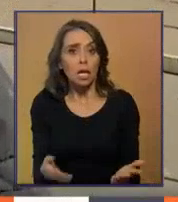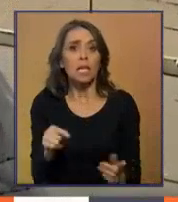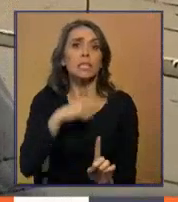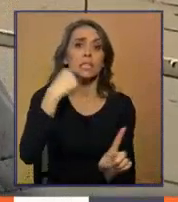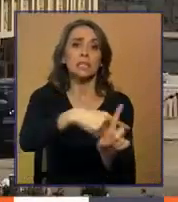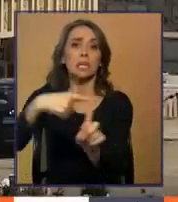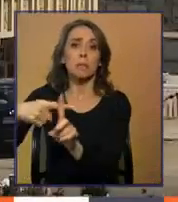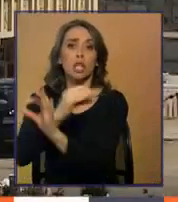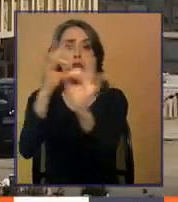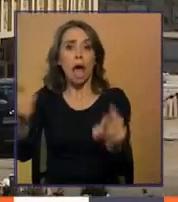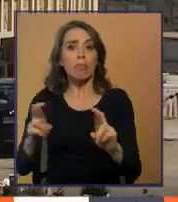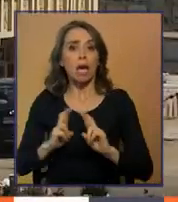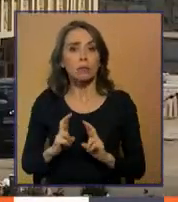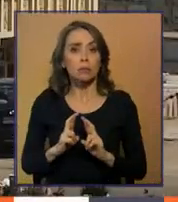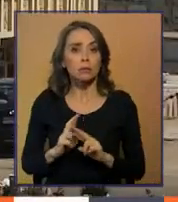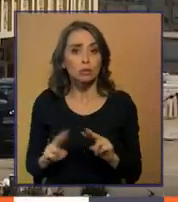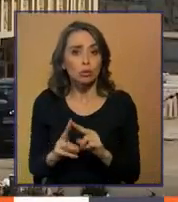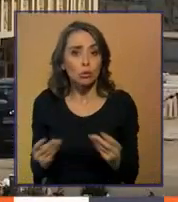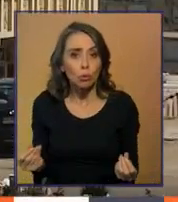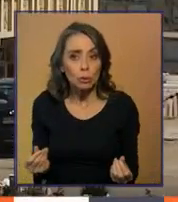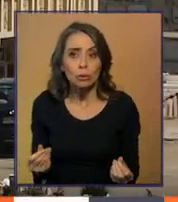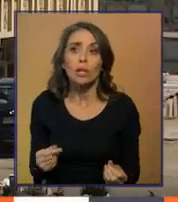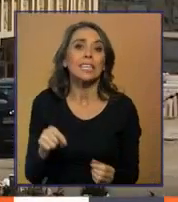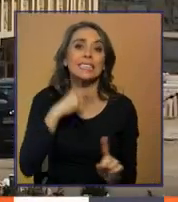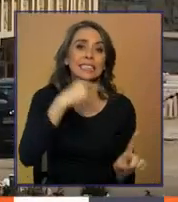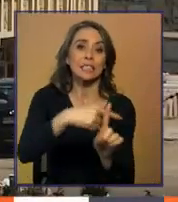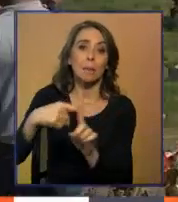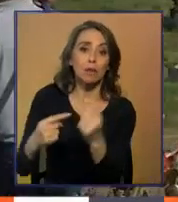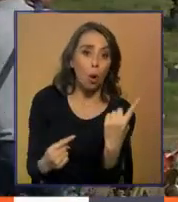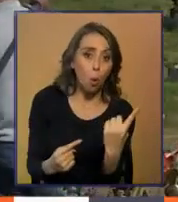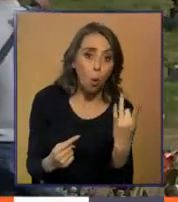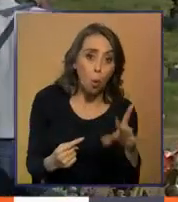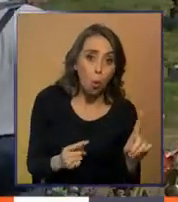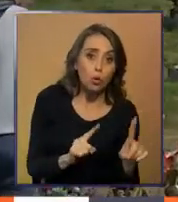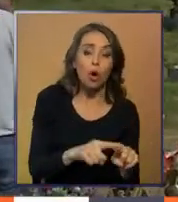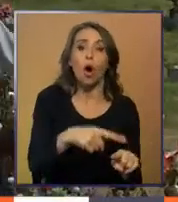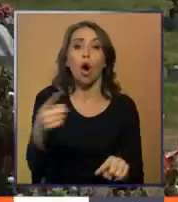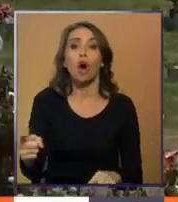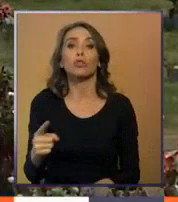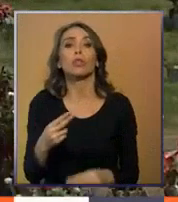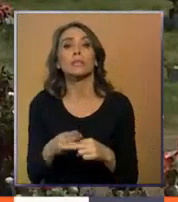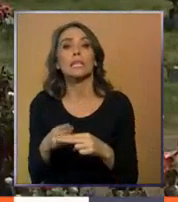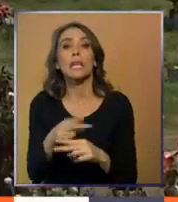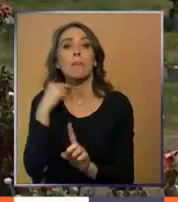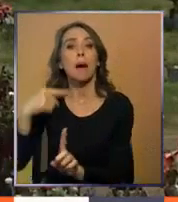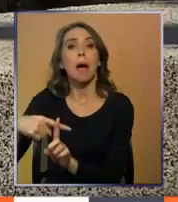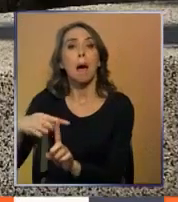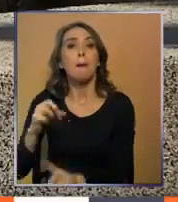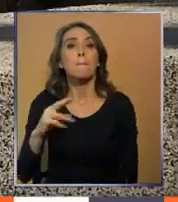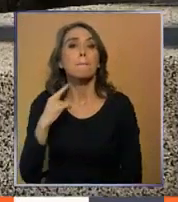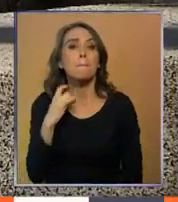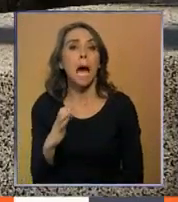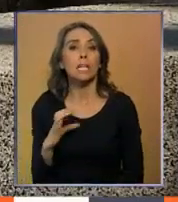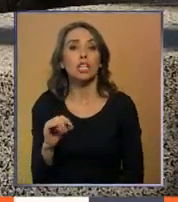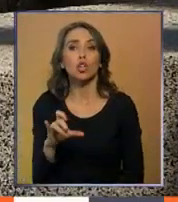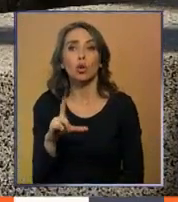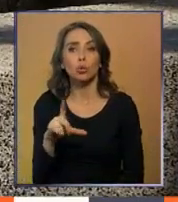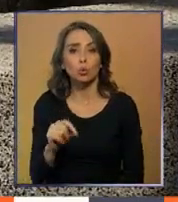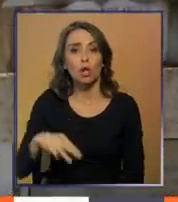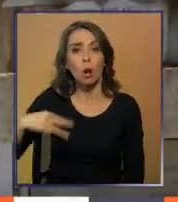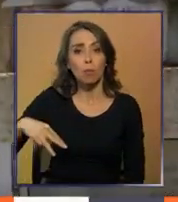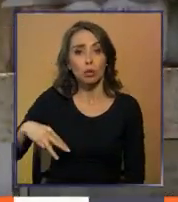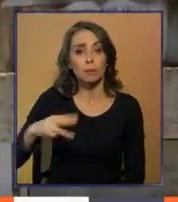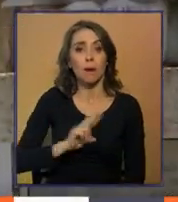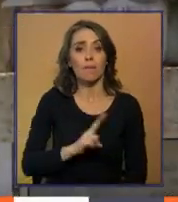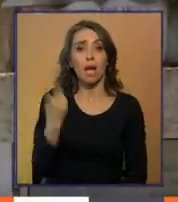ninguna solución. Y no solo este Campo Santo, sino también el Parque del Consuelo. Una concesión entregada el 2015 por la Municipalidad